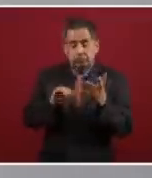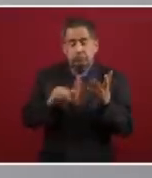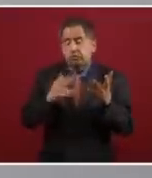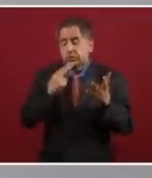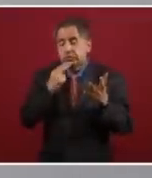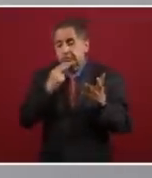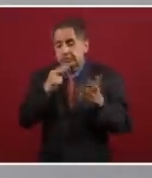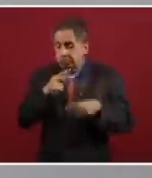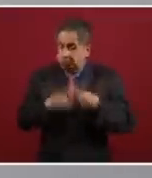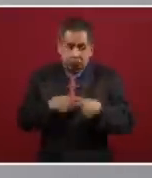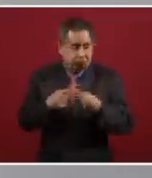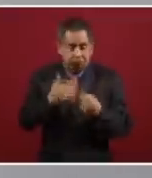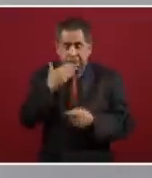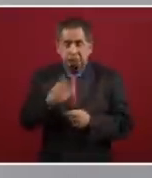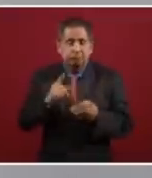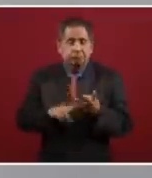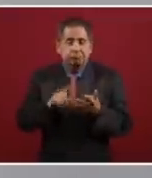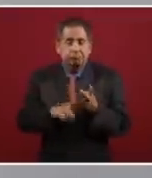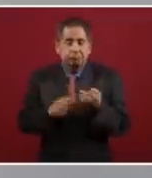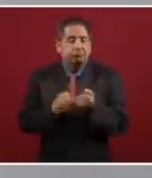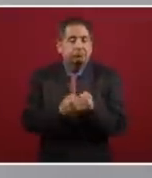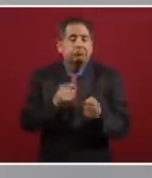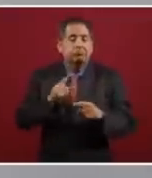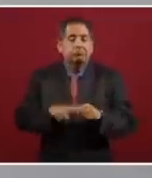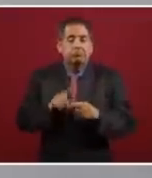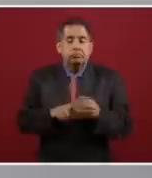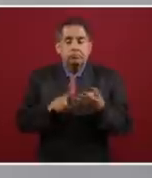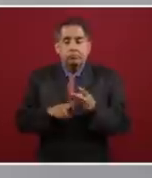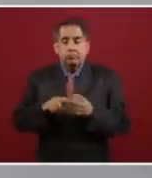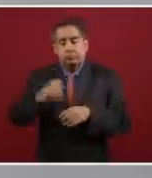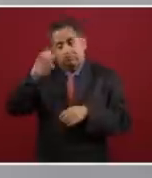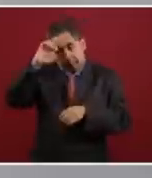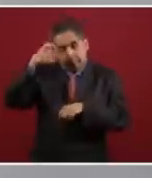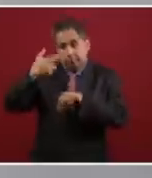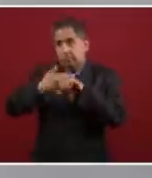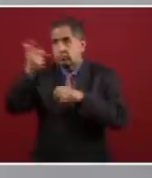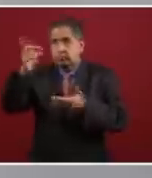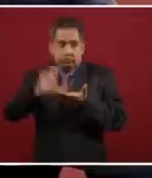bien, es el de la inversión extranjera